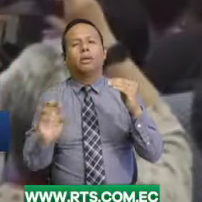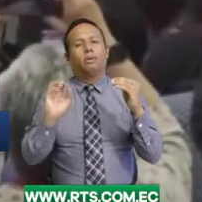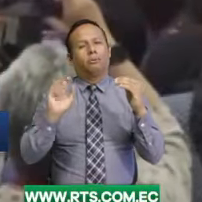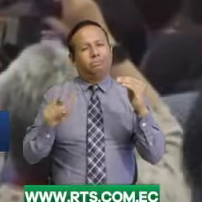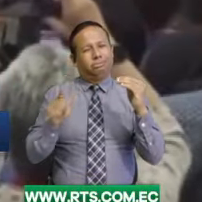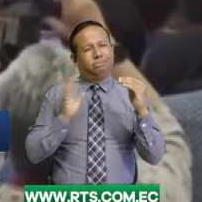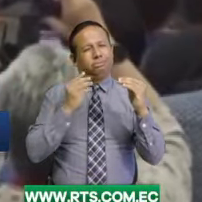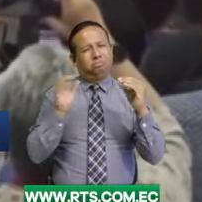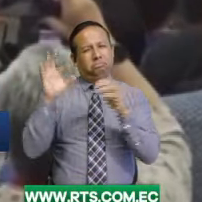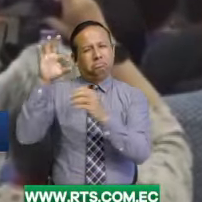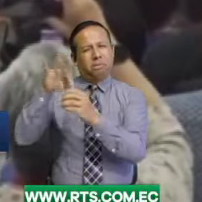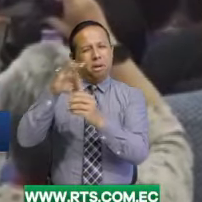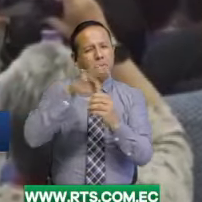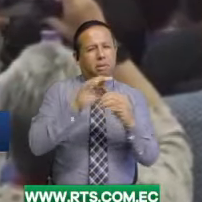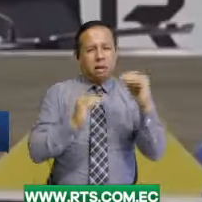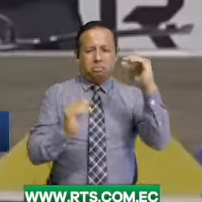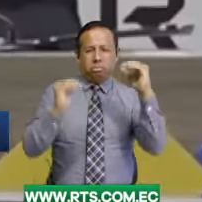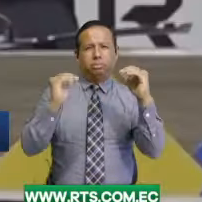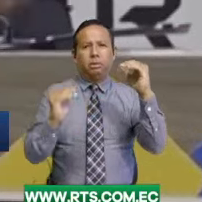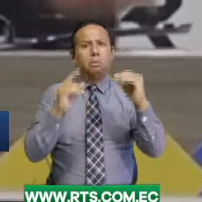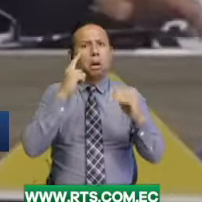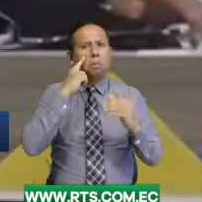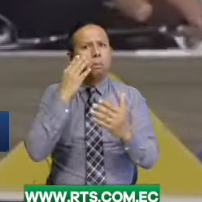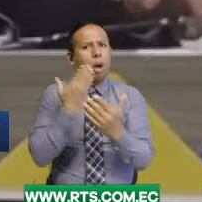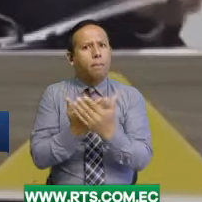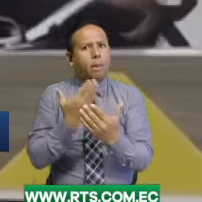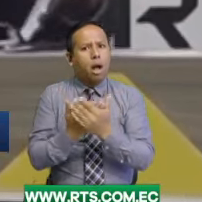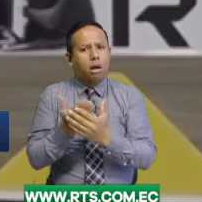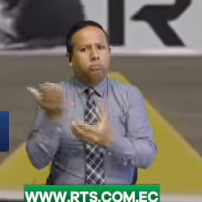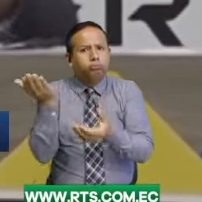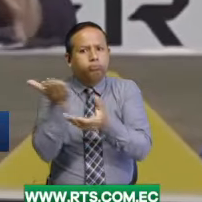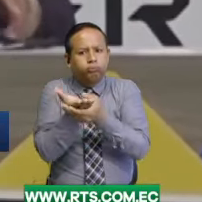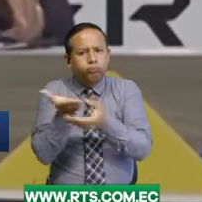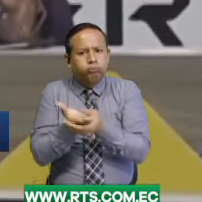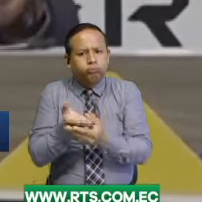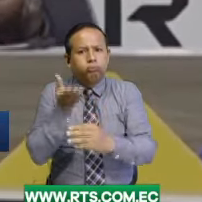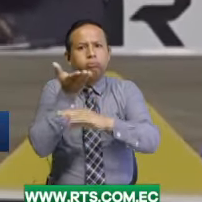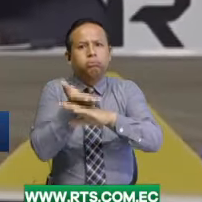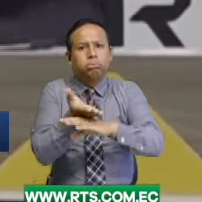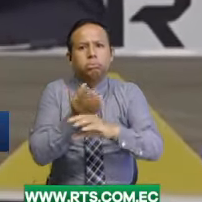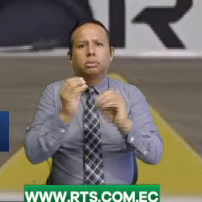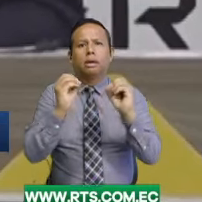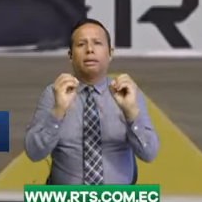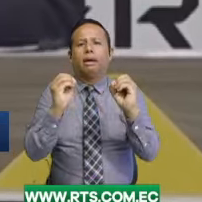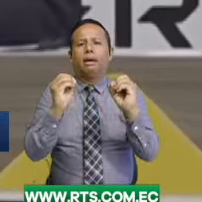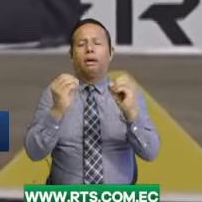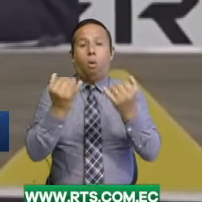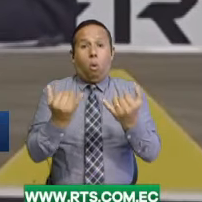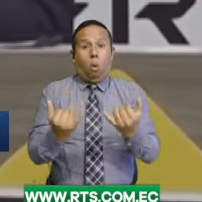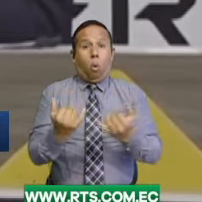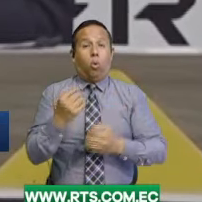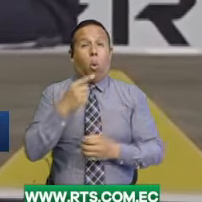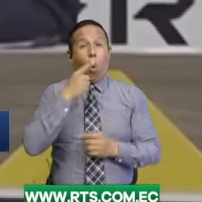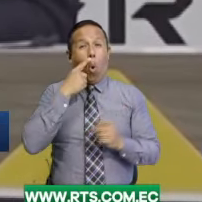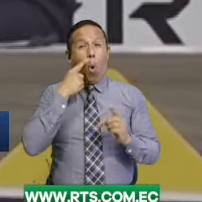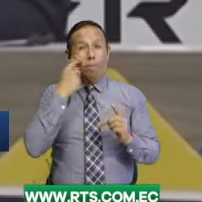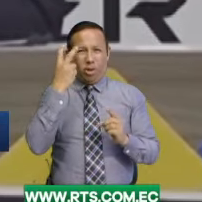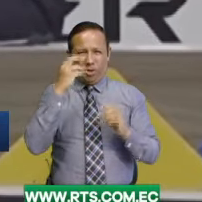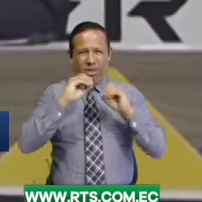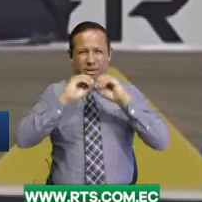Sin embargo, no presentó las actas que lo respalden. Pese a esto, al mediodía de este lunes, Nicolás Maduro recibió ya